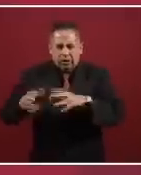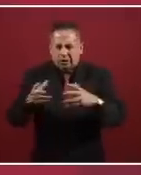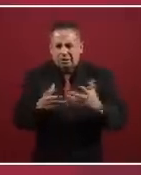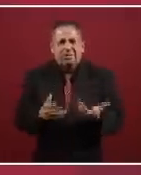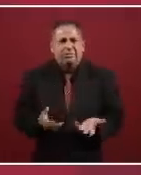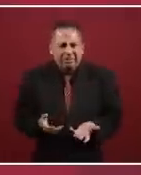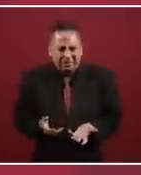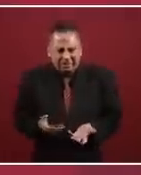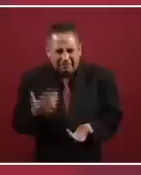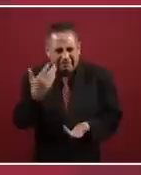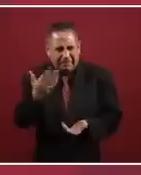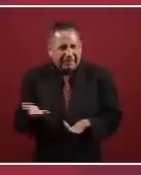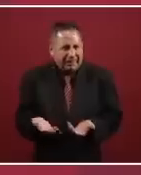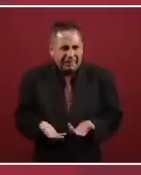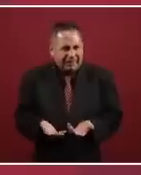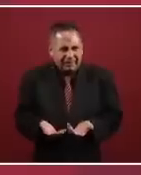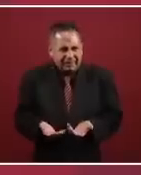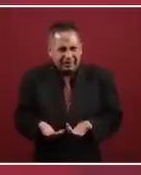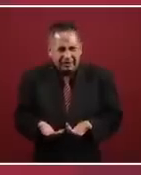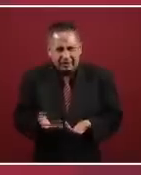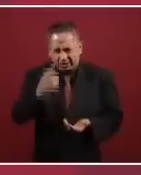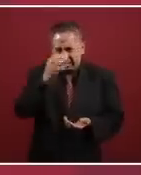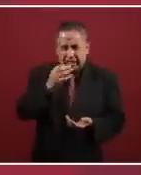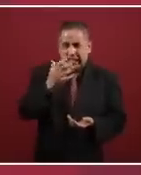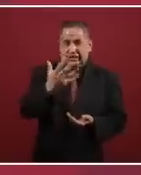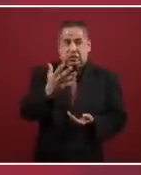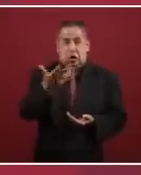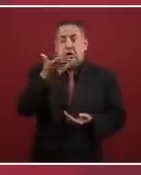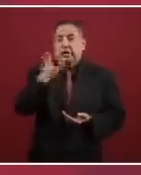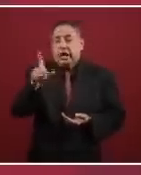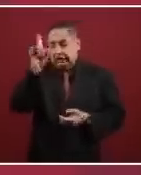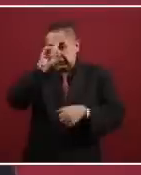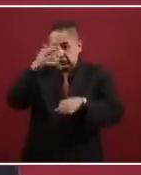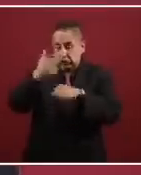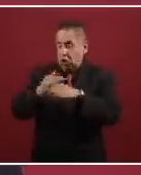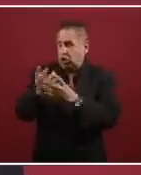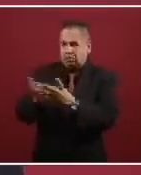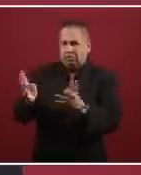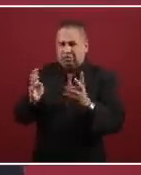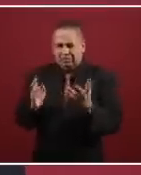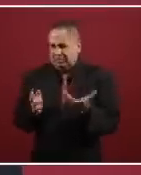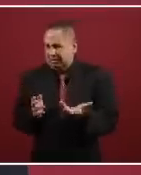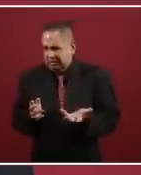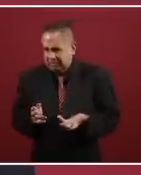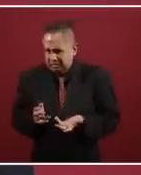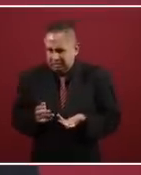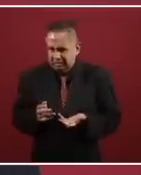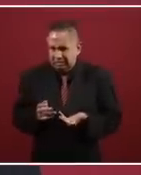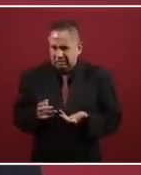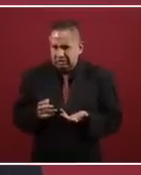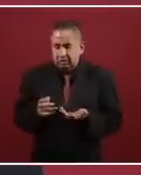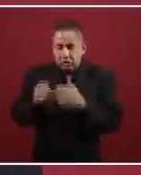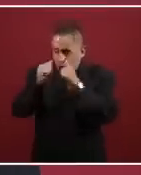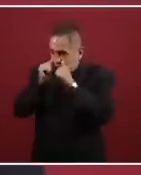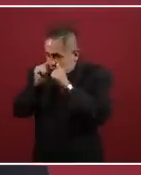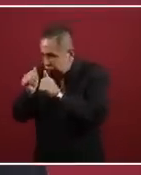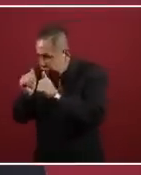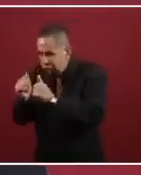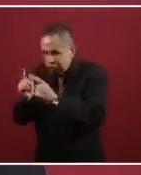servidores públicos? Imagínense, 5, 10 asesores. O sea, ¿cuándo los escucha